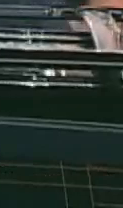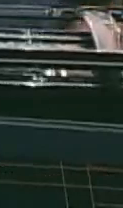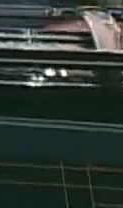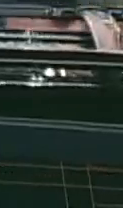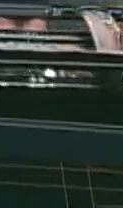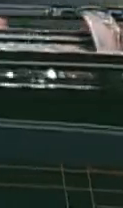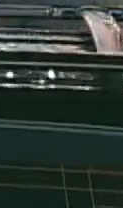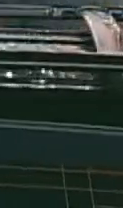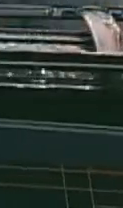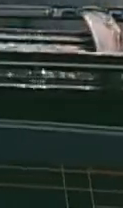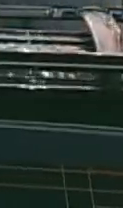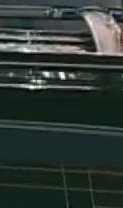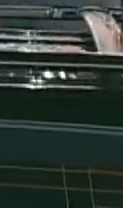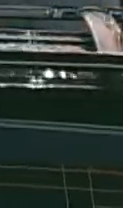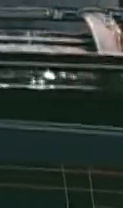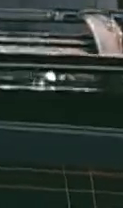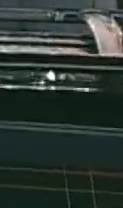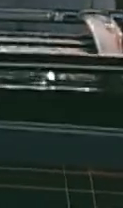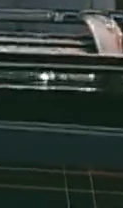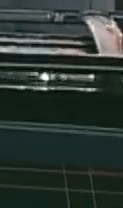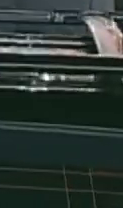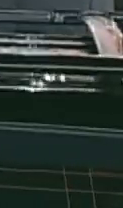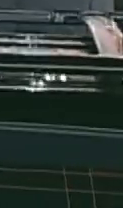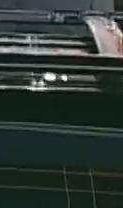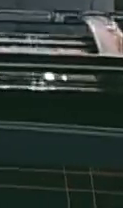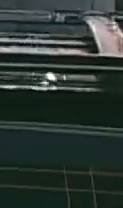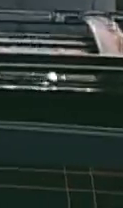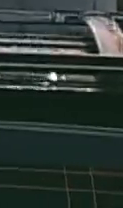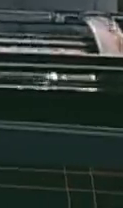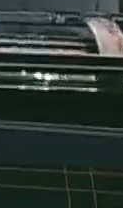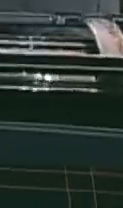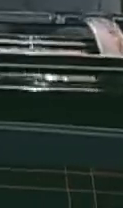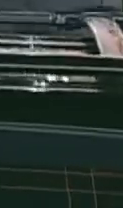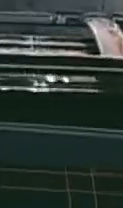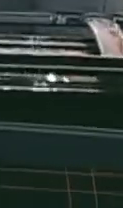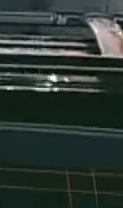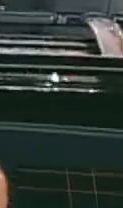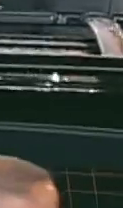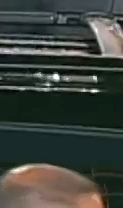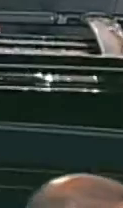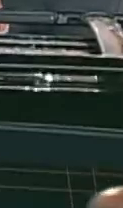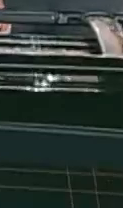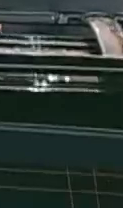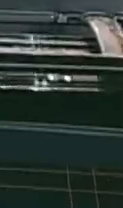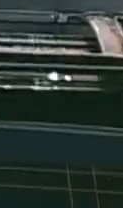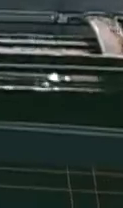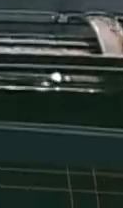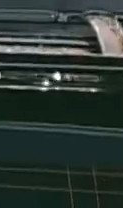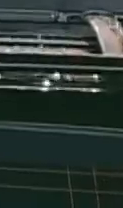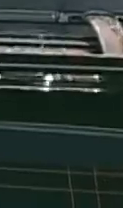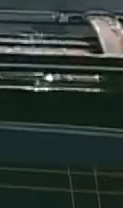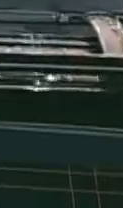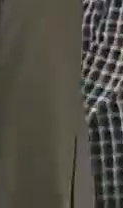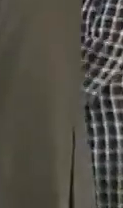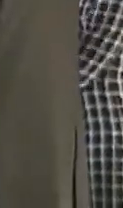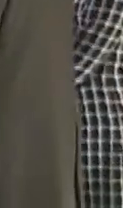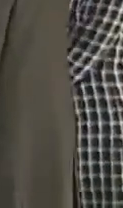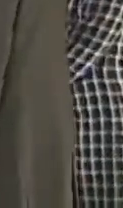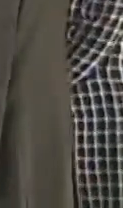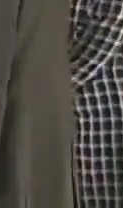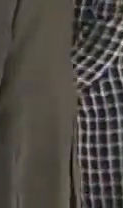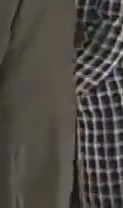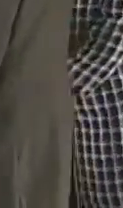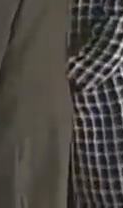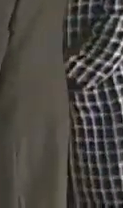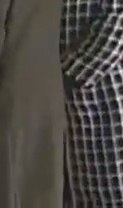la doctora Cilia Flores de Maduro, y a la vicepresidenta ejecutiva, la doctora Delcy Rodríguez, a que estén próximamente por allá, en esta nación